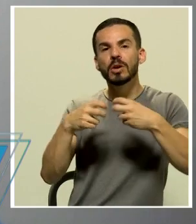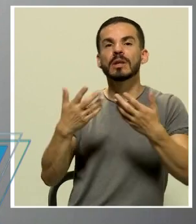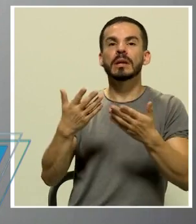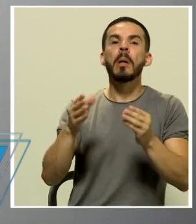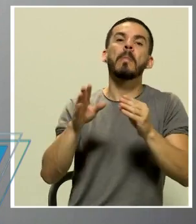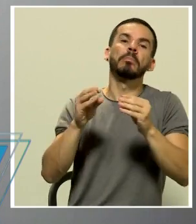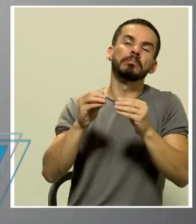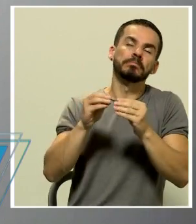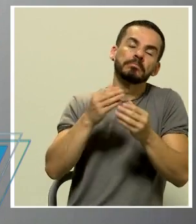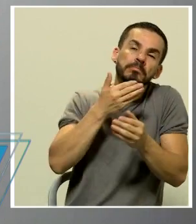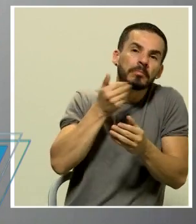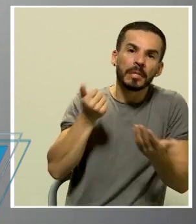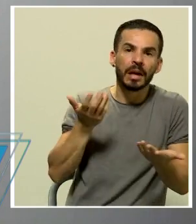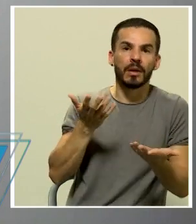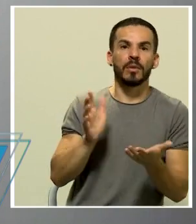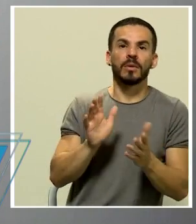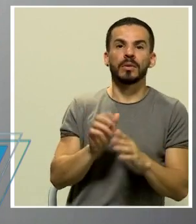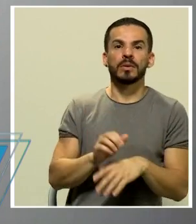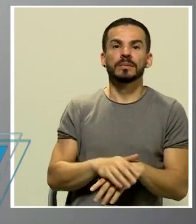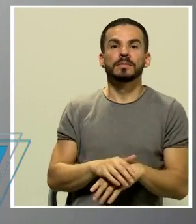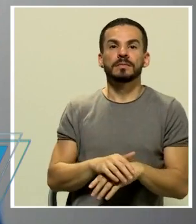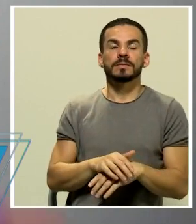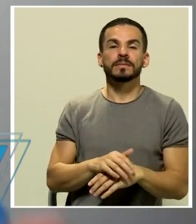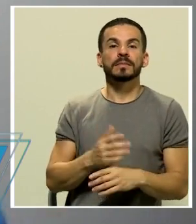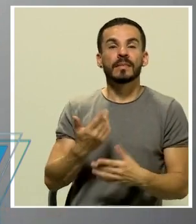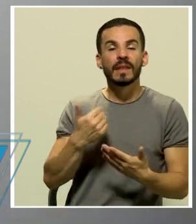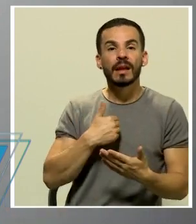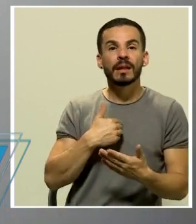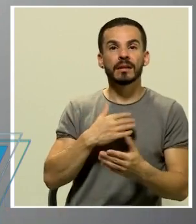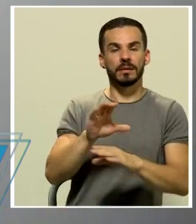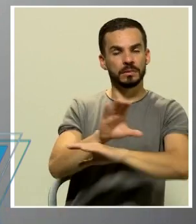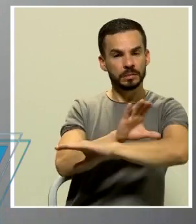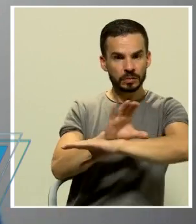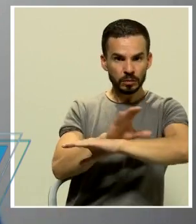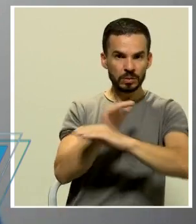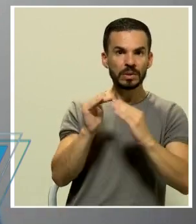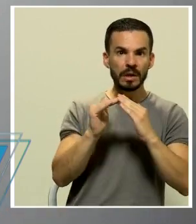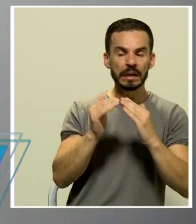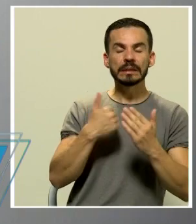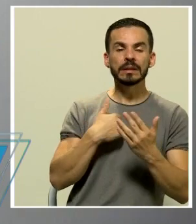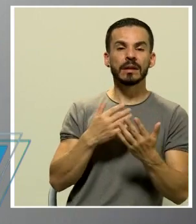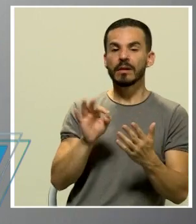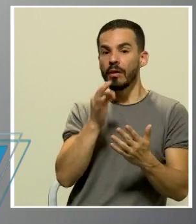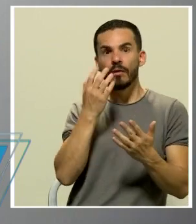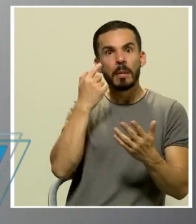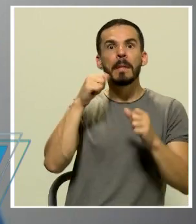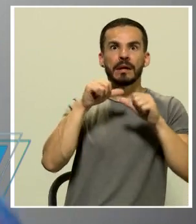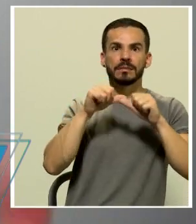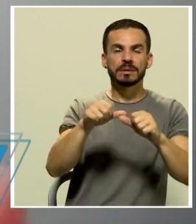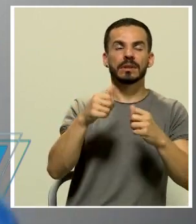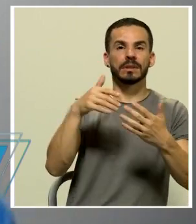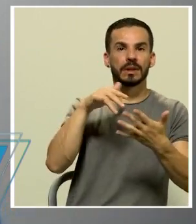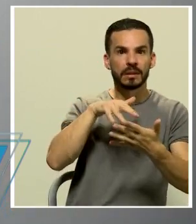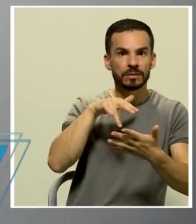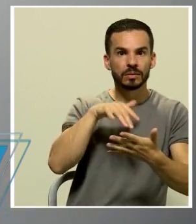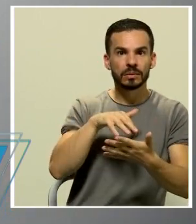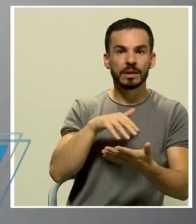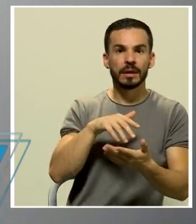más aceptable y tienen computadoras y tienen medios para seguir estudiando.